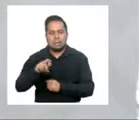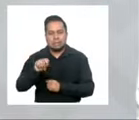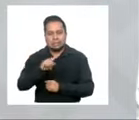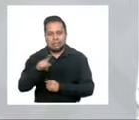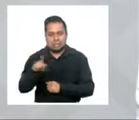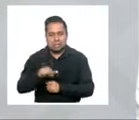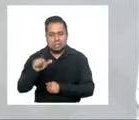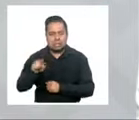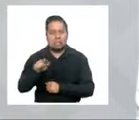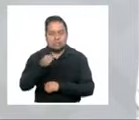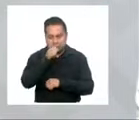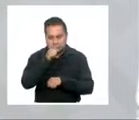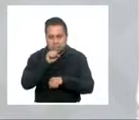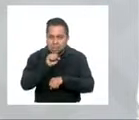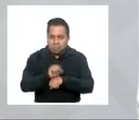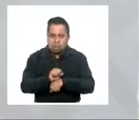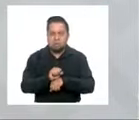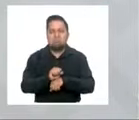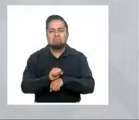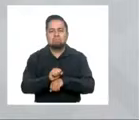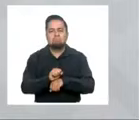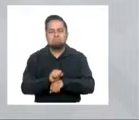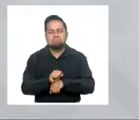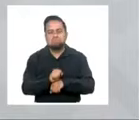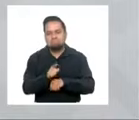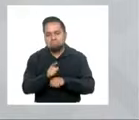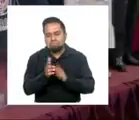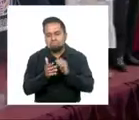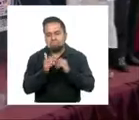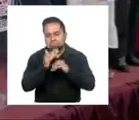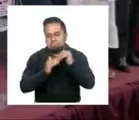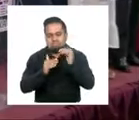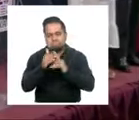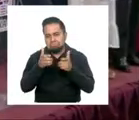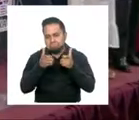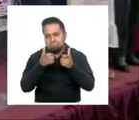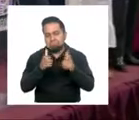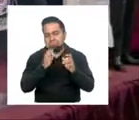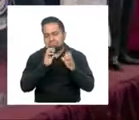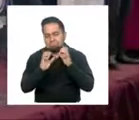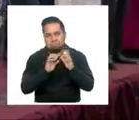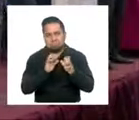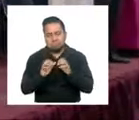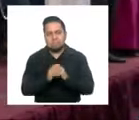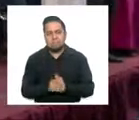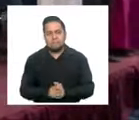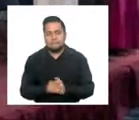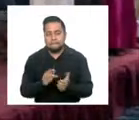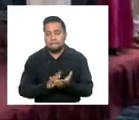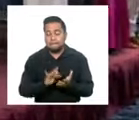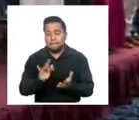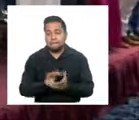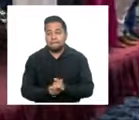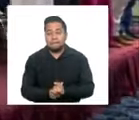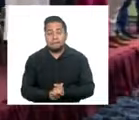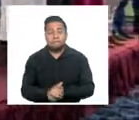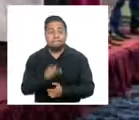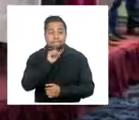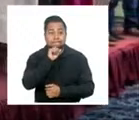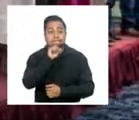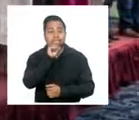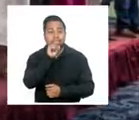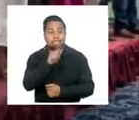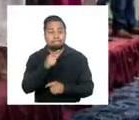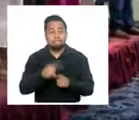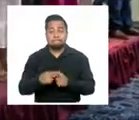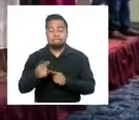Nezahualcóyotl Salvatierra, secretario de las Infraestructuras y Comunicación. Muchas gracias. Y también